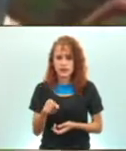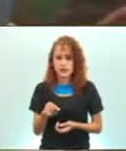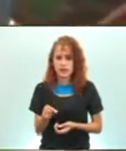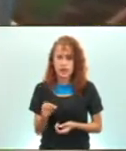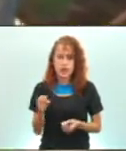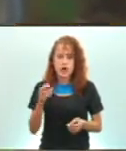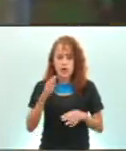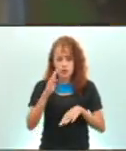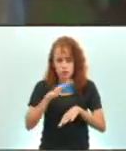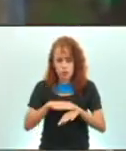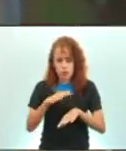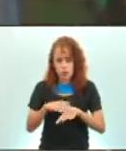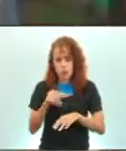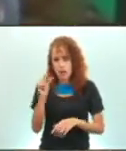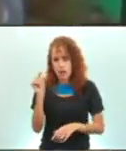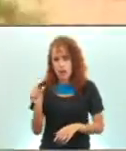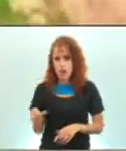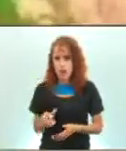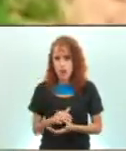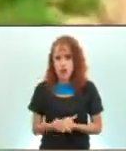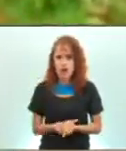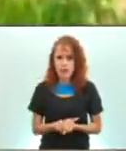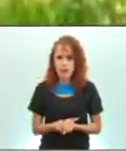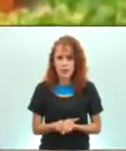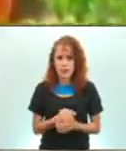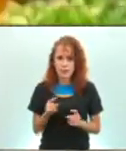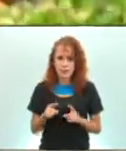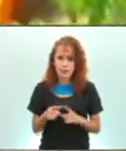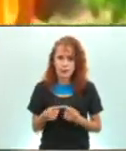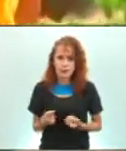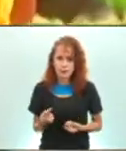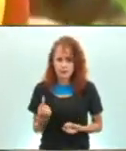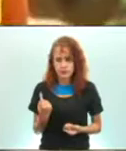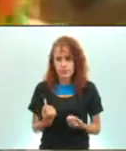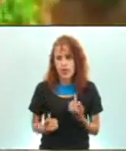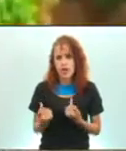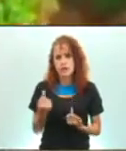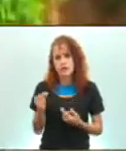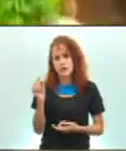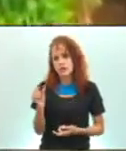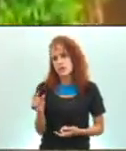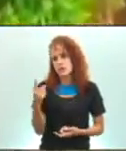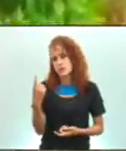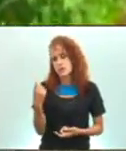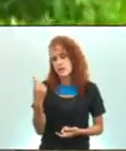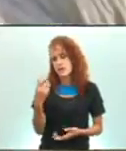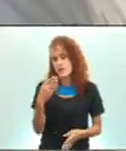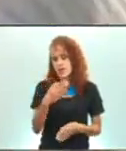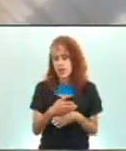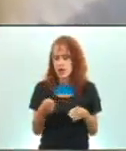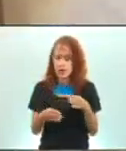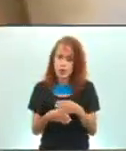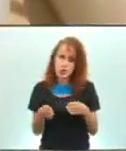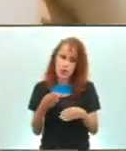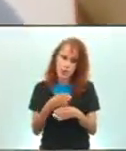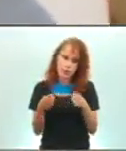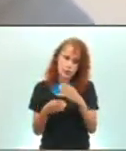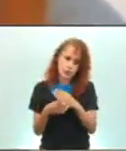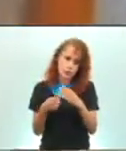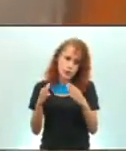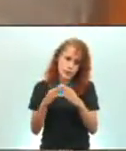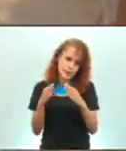Este es de carácter humano y está vinculado a las necesidades de arena para las construcciones que han venido creciendo en los últimos